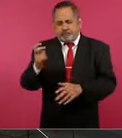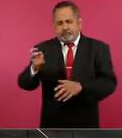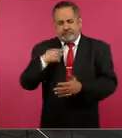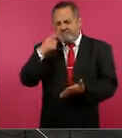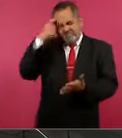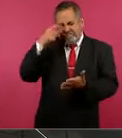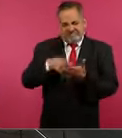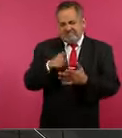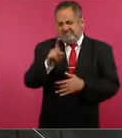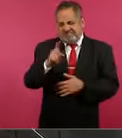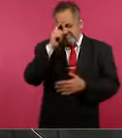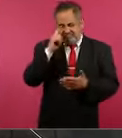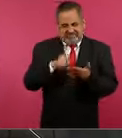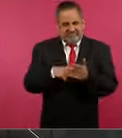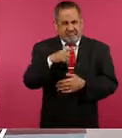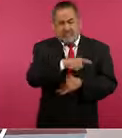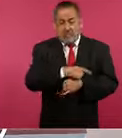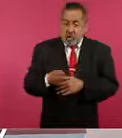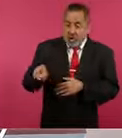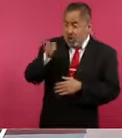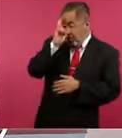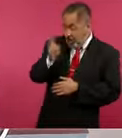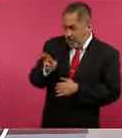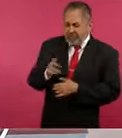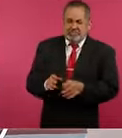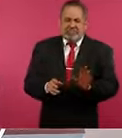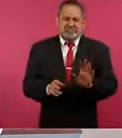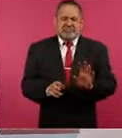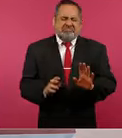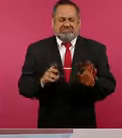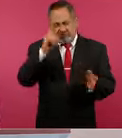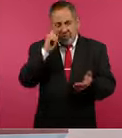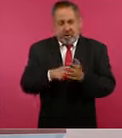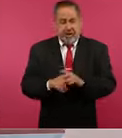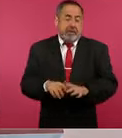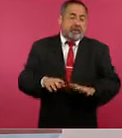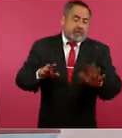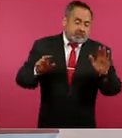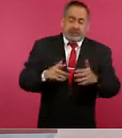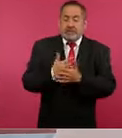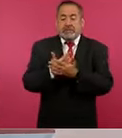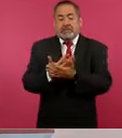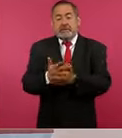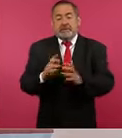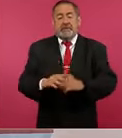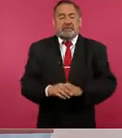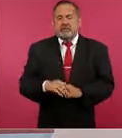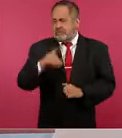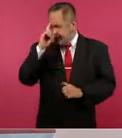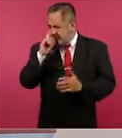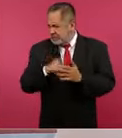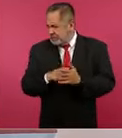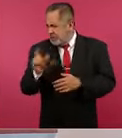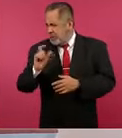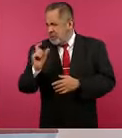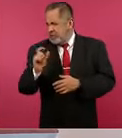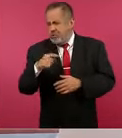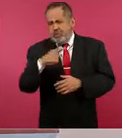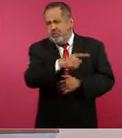atrevan a prohibirlo, pero vamos a esperar. Creo que, ¿cuándo va a haber